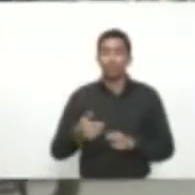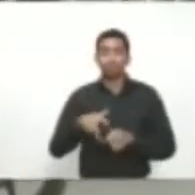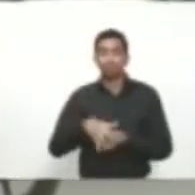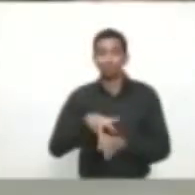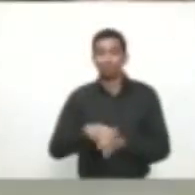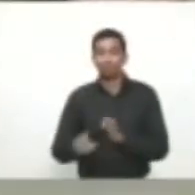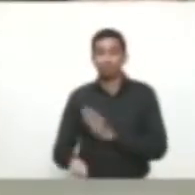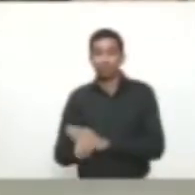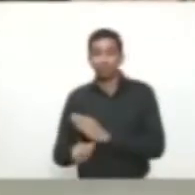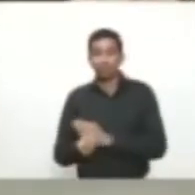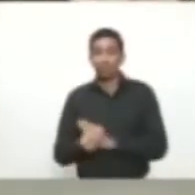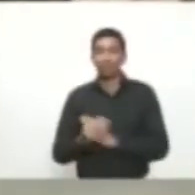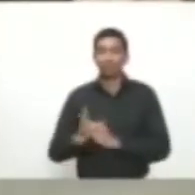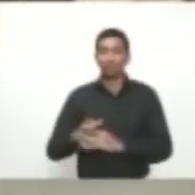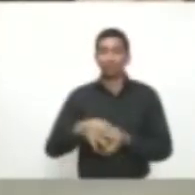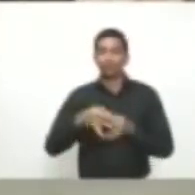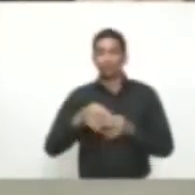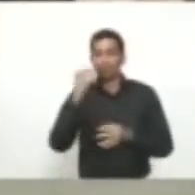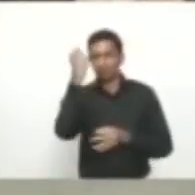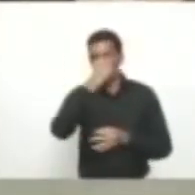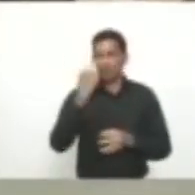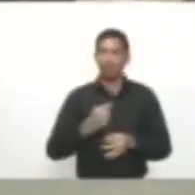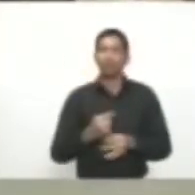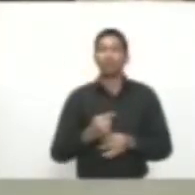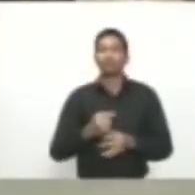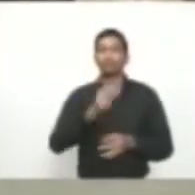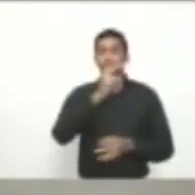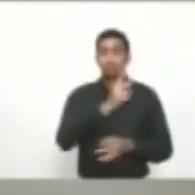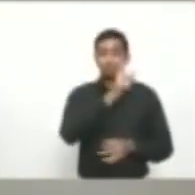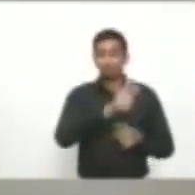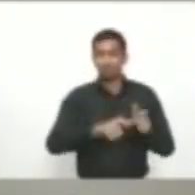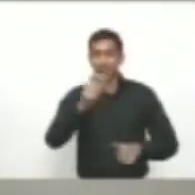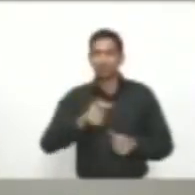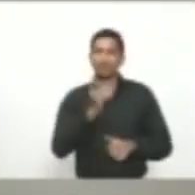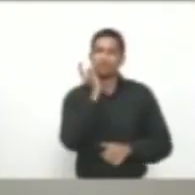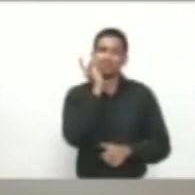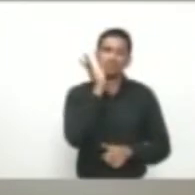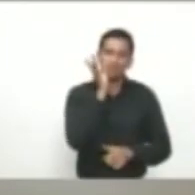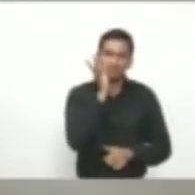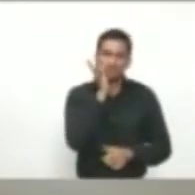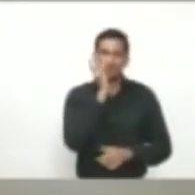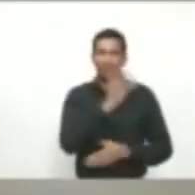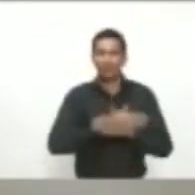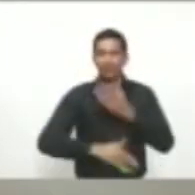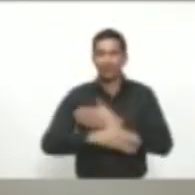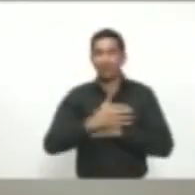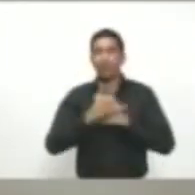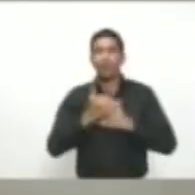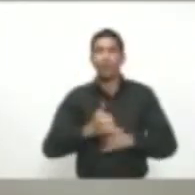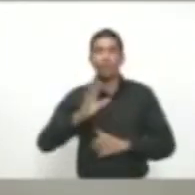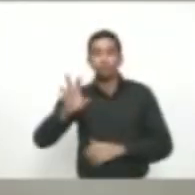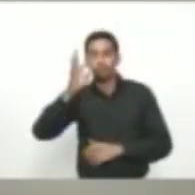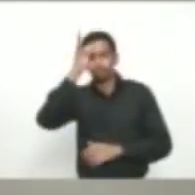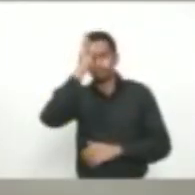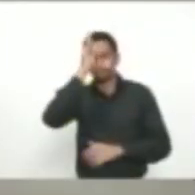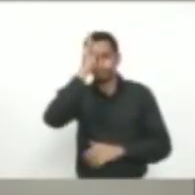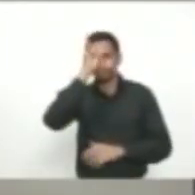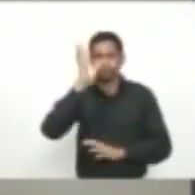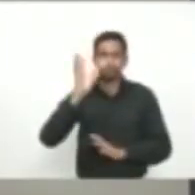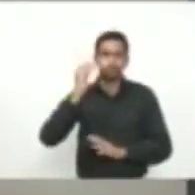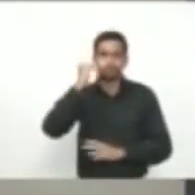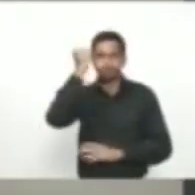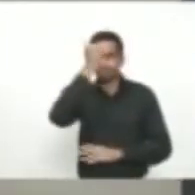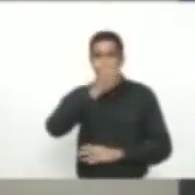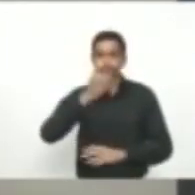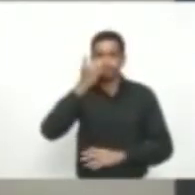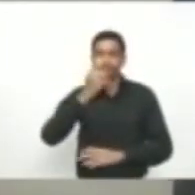La Bonga, en el municipio de Soledad, dejó dos personas gravemente heridas. Una de ellas se encuentra bajo pronóstico reservado debido a la gravedad